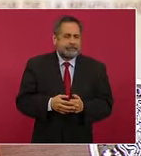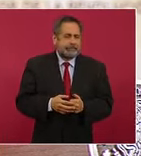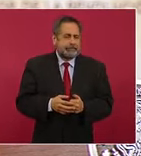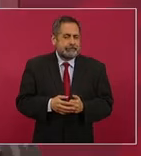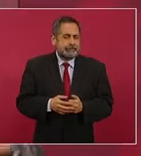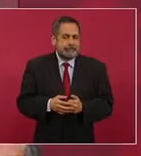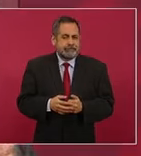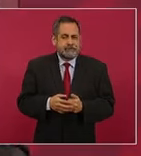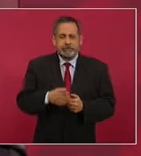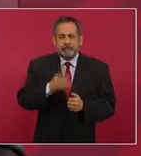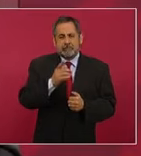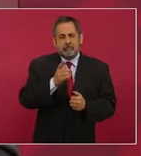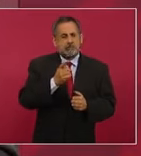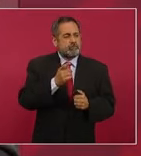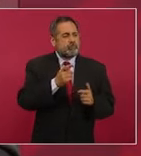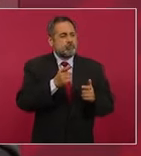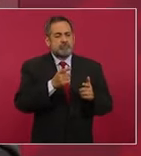un sector